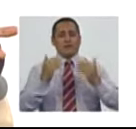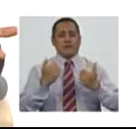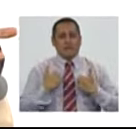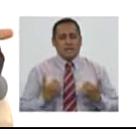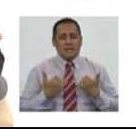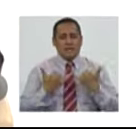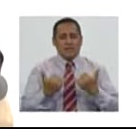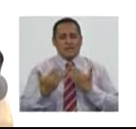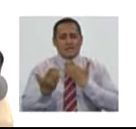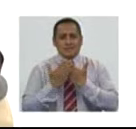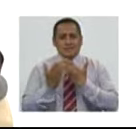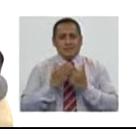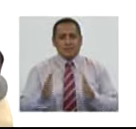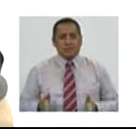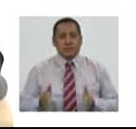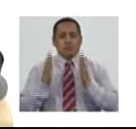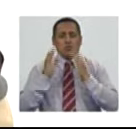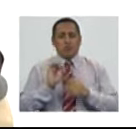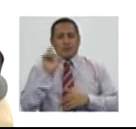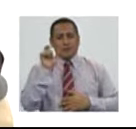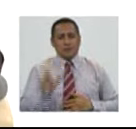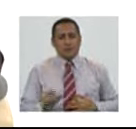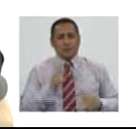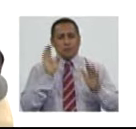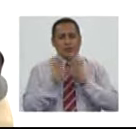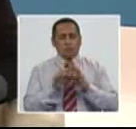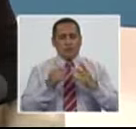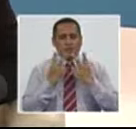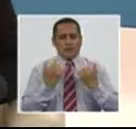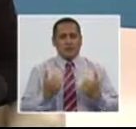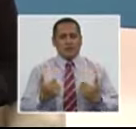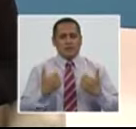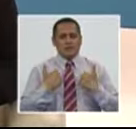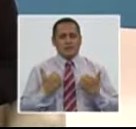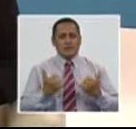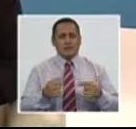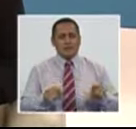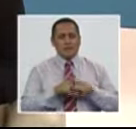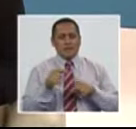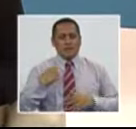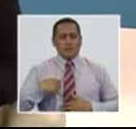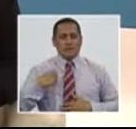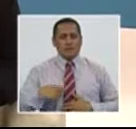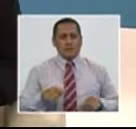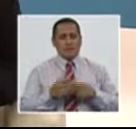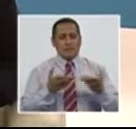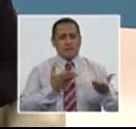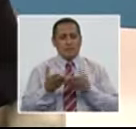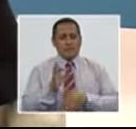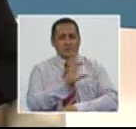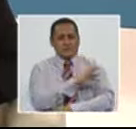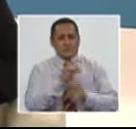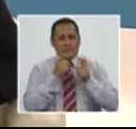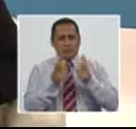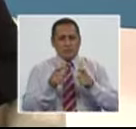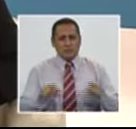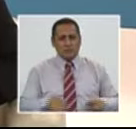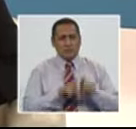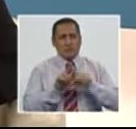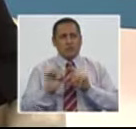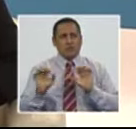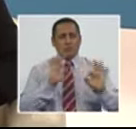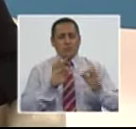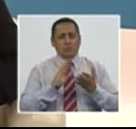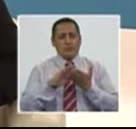que se construya al lado del departamento de uno Ajá por ejemplo en ese caso no tendrían Llamar al mejor a la municipalidad los servicios de fiscalización de la